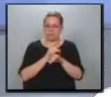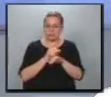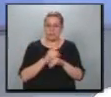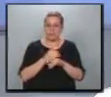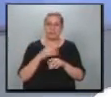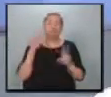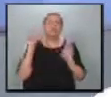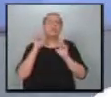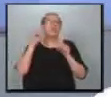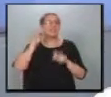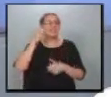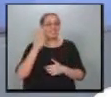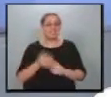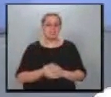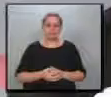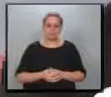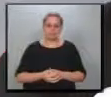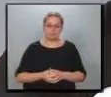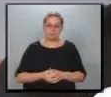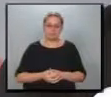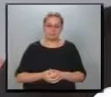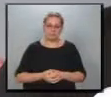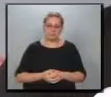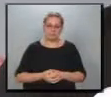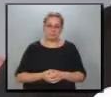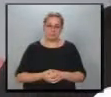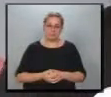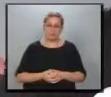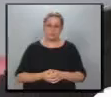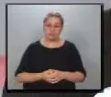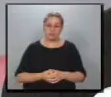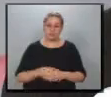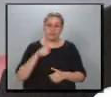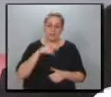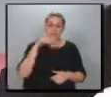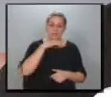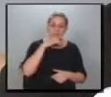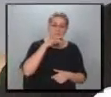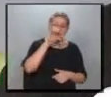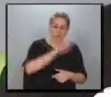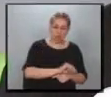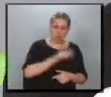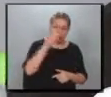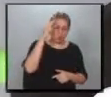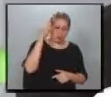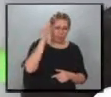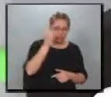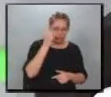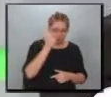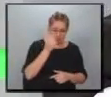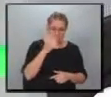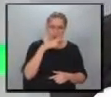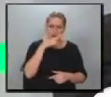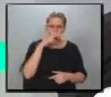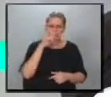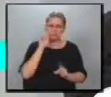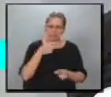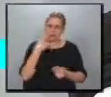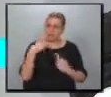sonido. Como musical. Es es el más económico, el de 98 pesos. El más económico. Y fíjate el olor también,